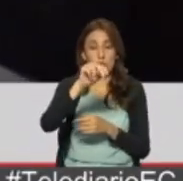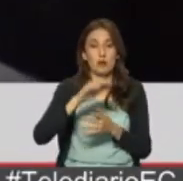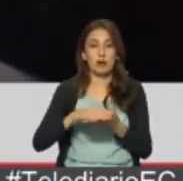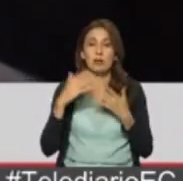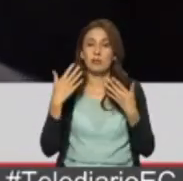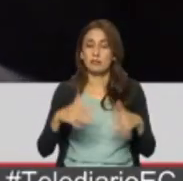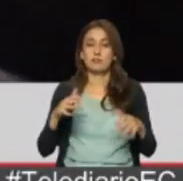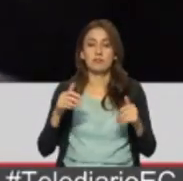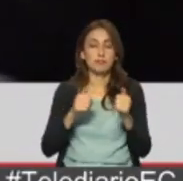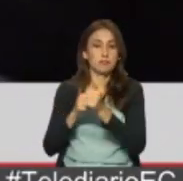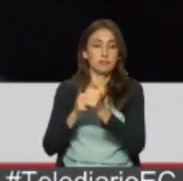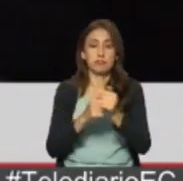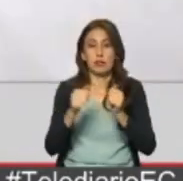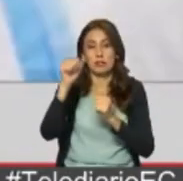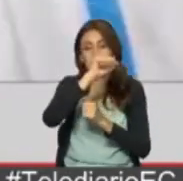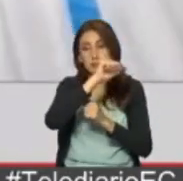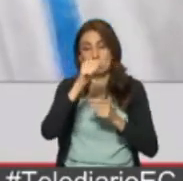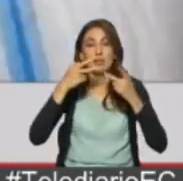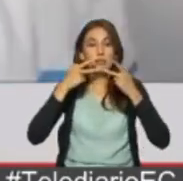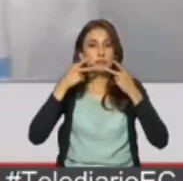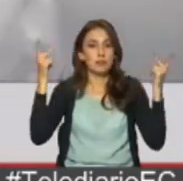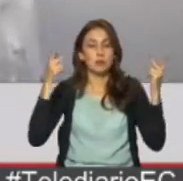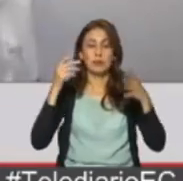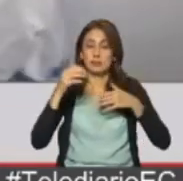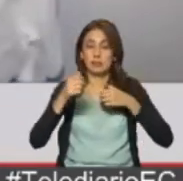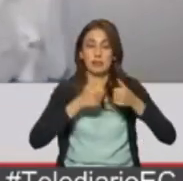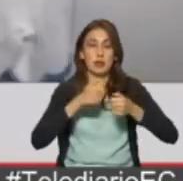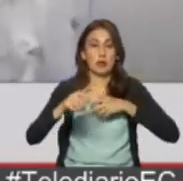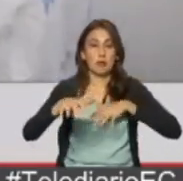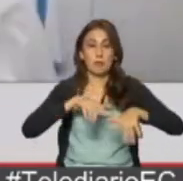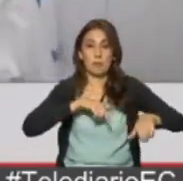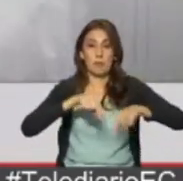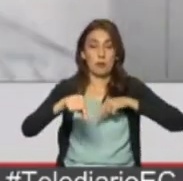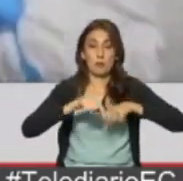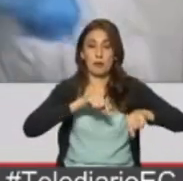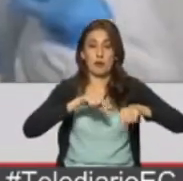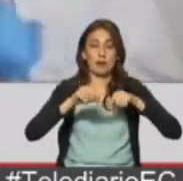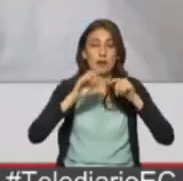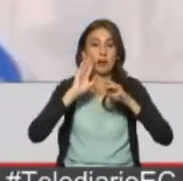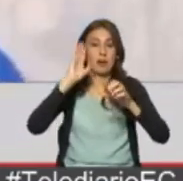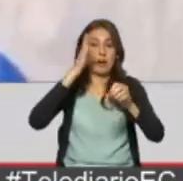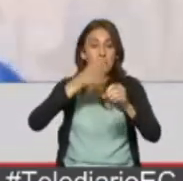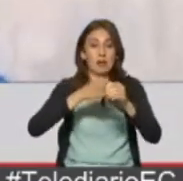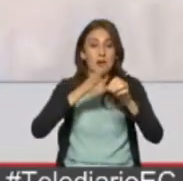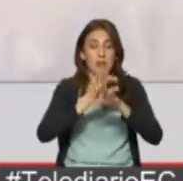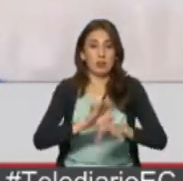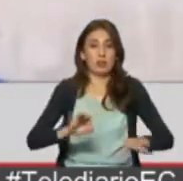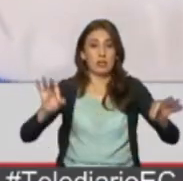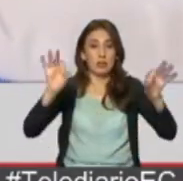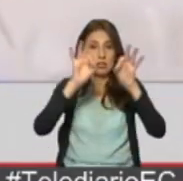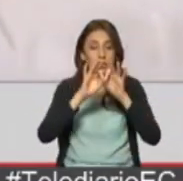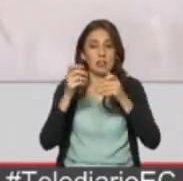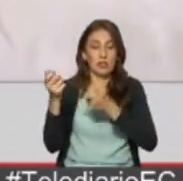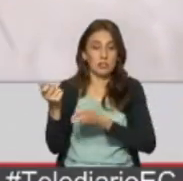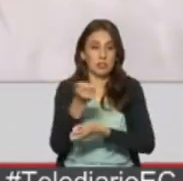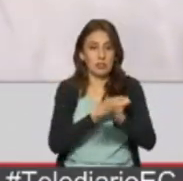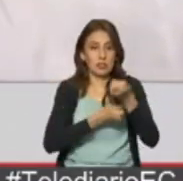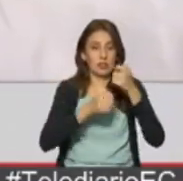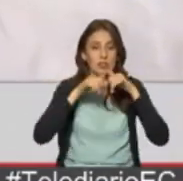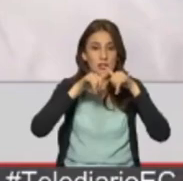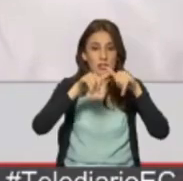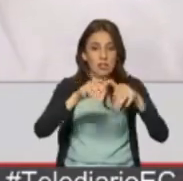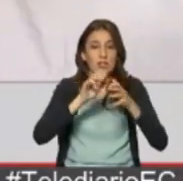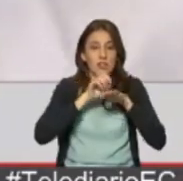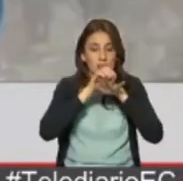de tránsito, de transporte público. La movilidad está restringida también con el objetivo de contener y de prevenir la propagación de